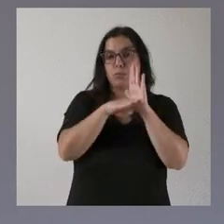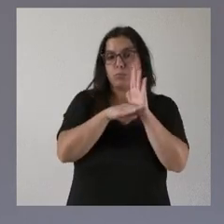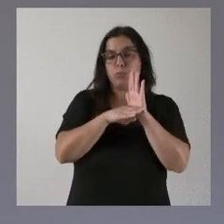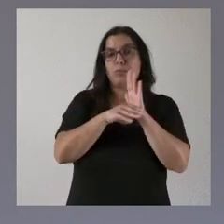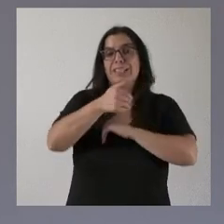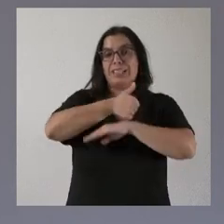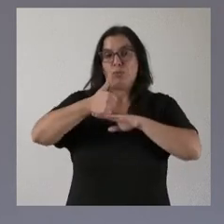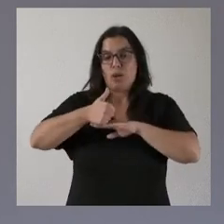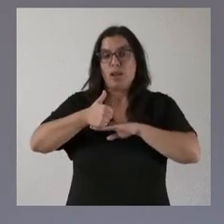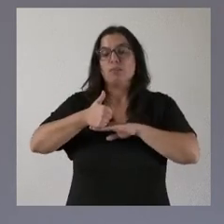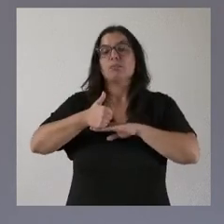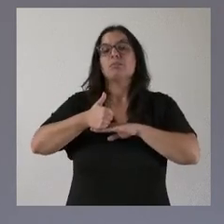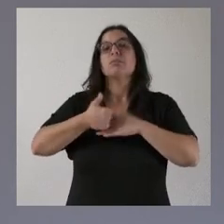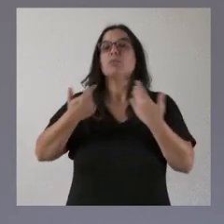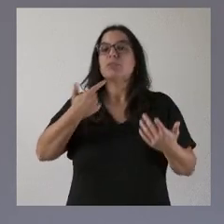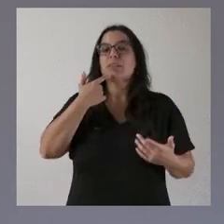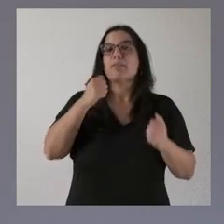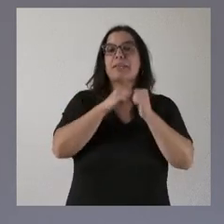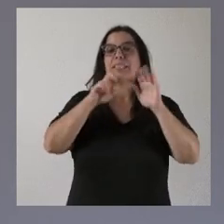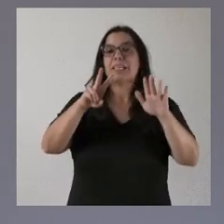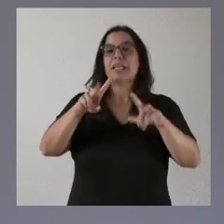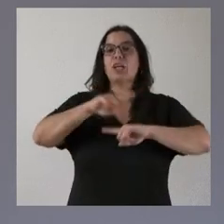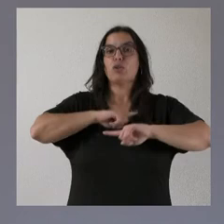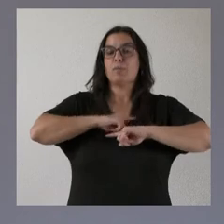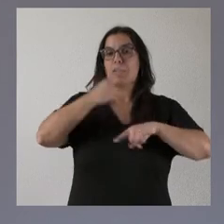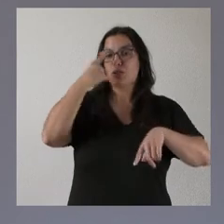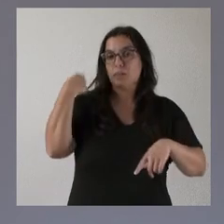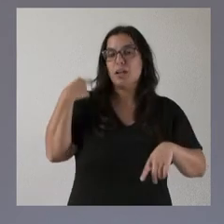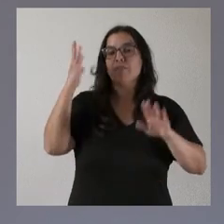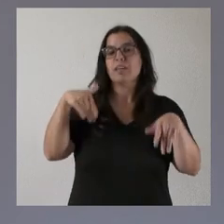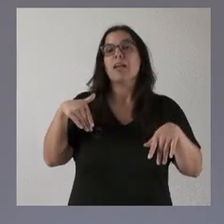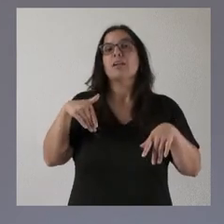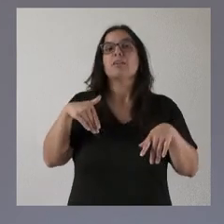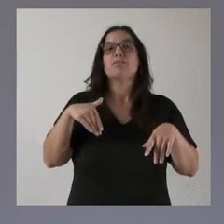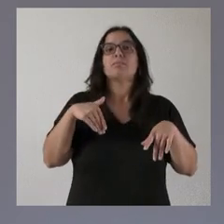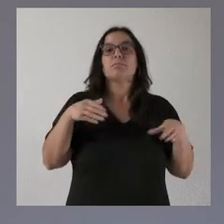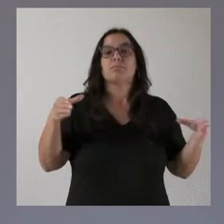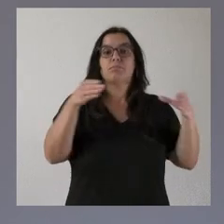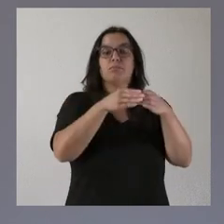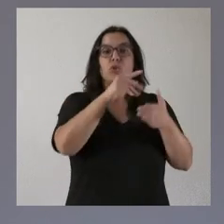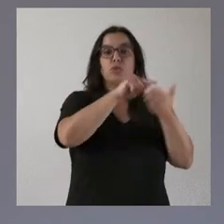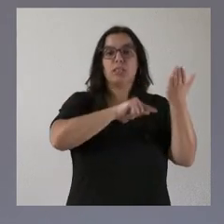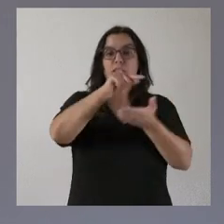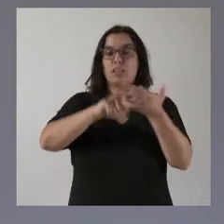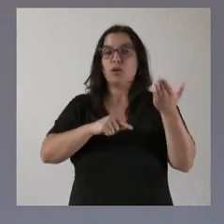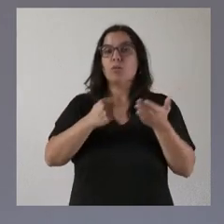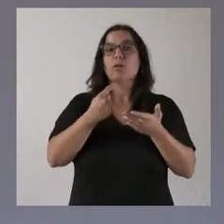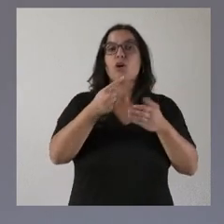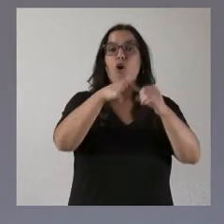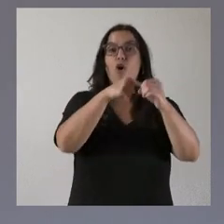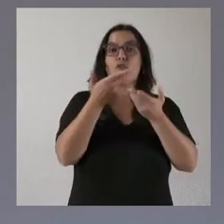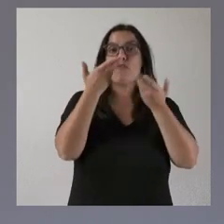el 27 de noviembre del 2021 se eleva al órgano de contratación la propuesta de exclusión de esta oferta